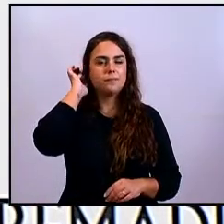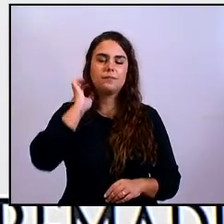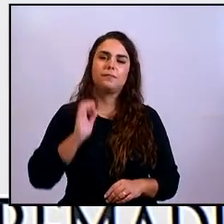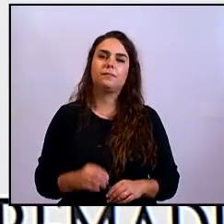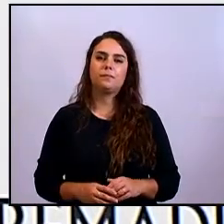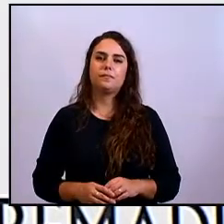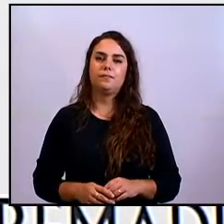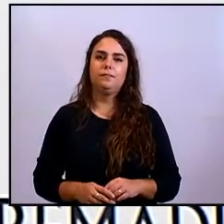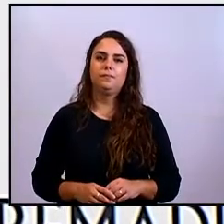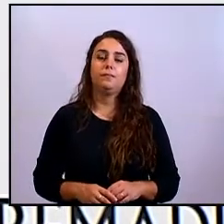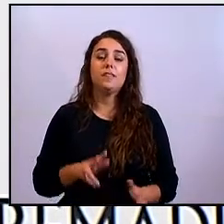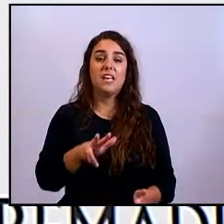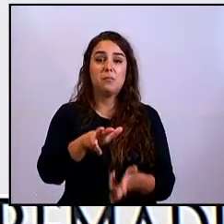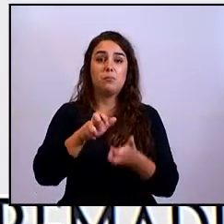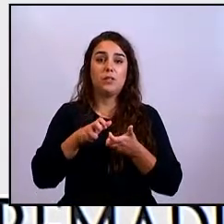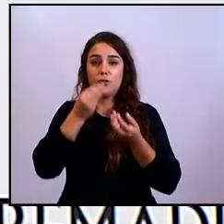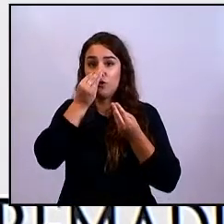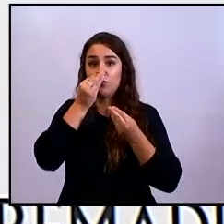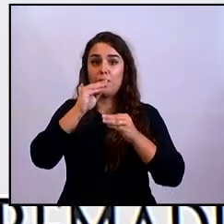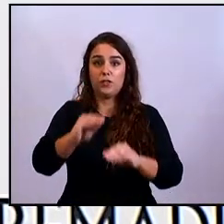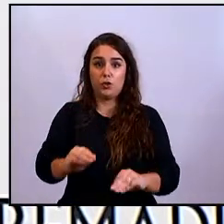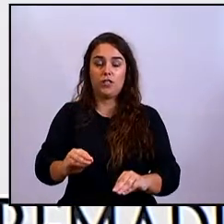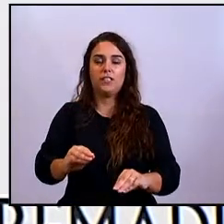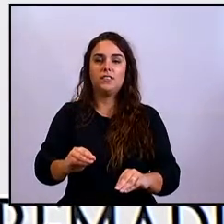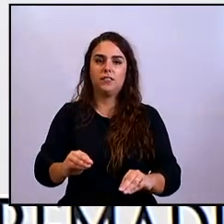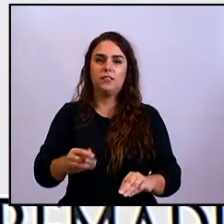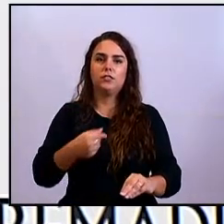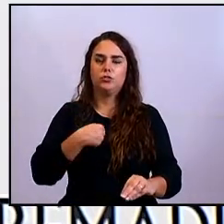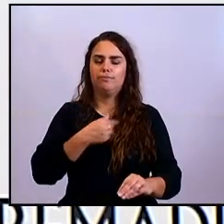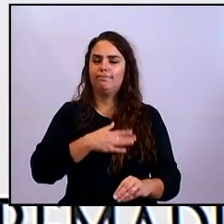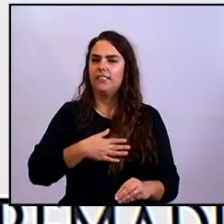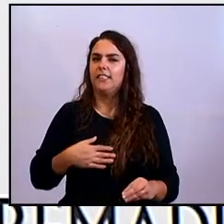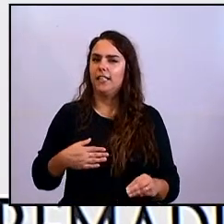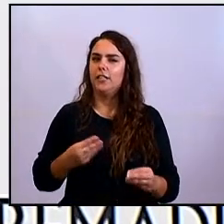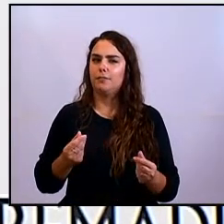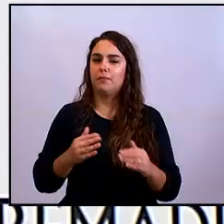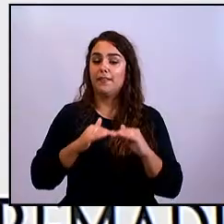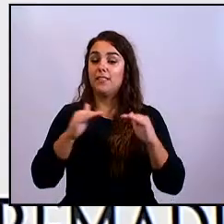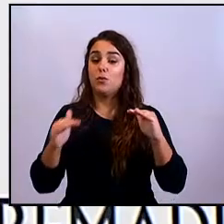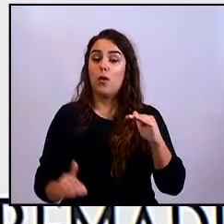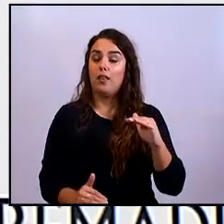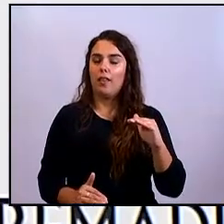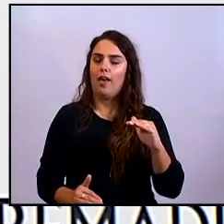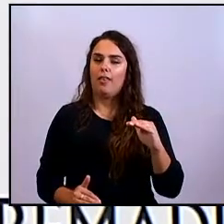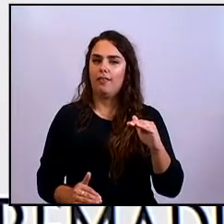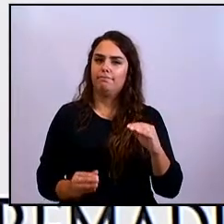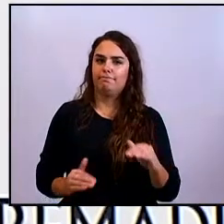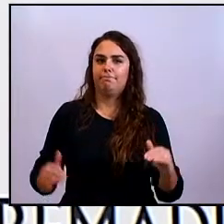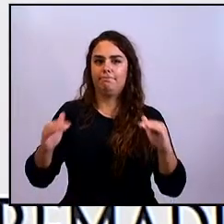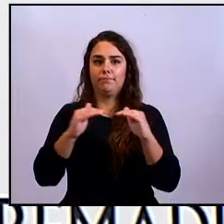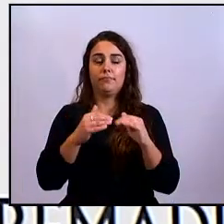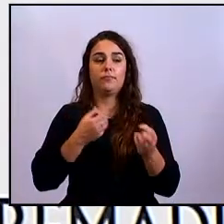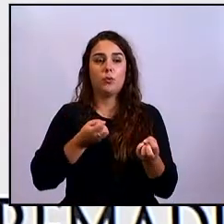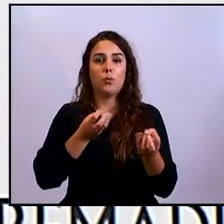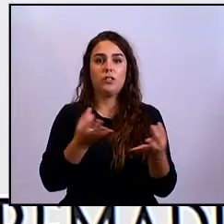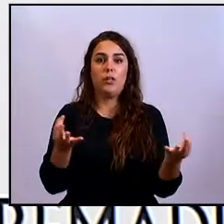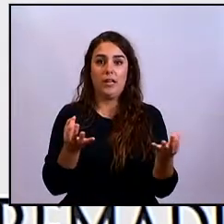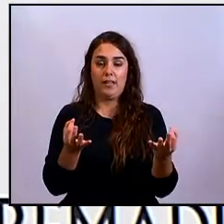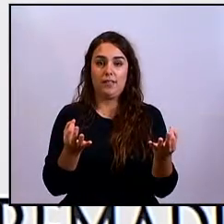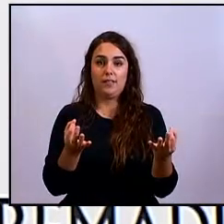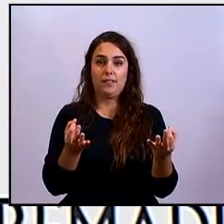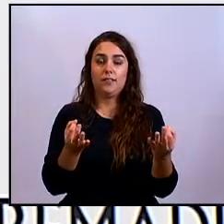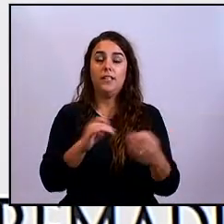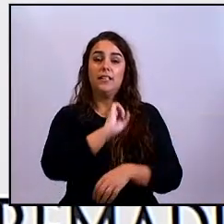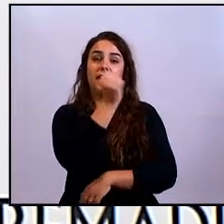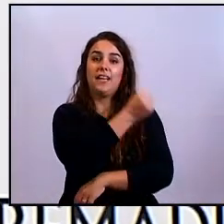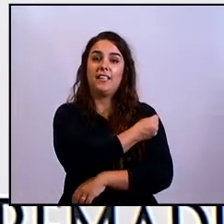En el impuesto sobre sucesiones vamos a corregir una grave desigualdad. Les comunico que mediante la creación del